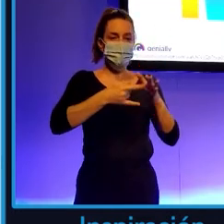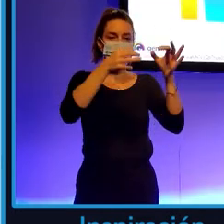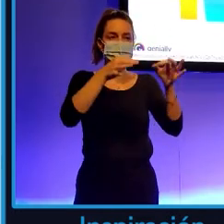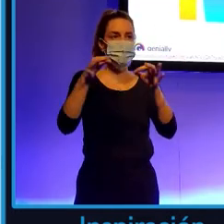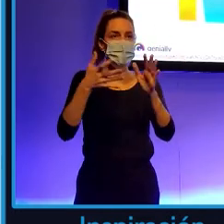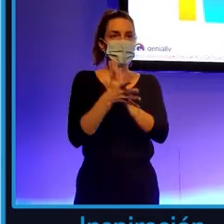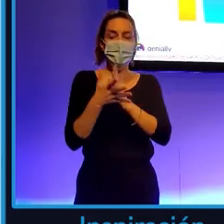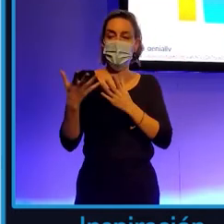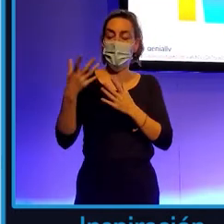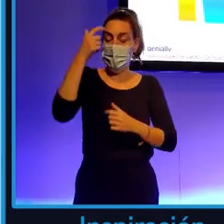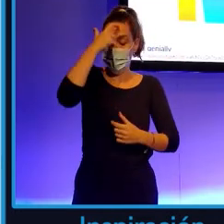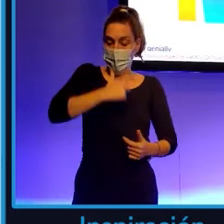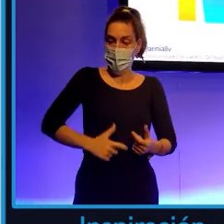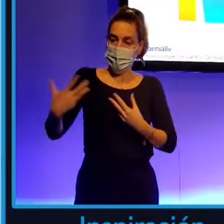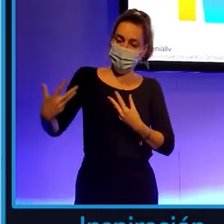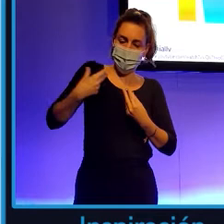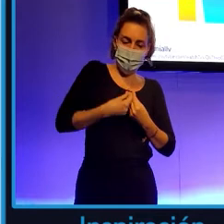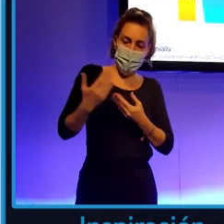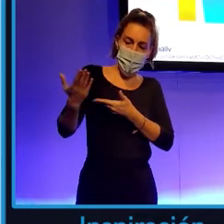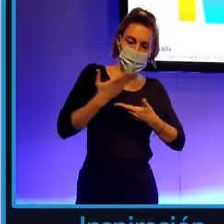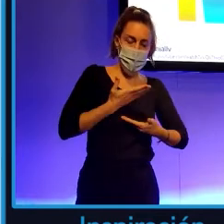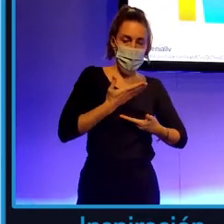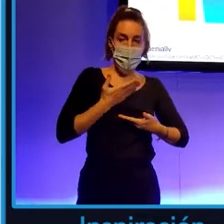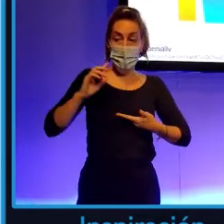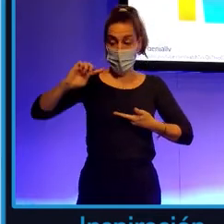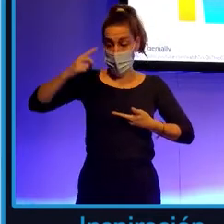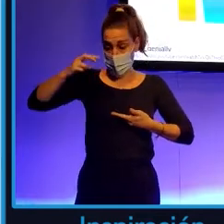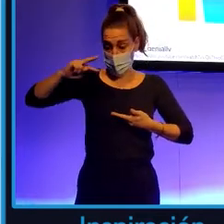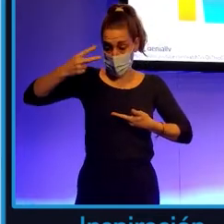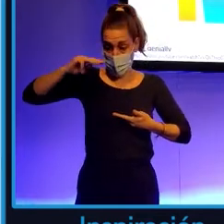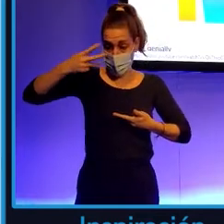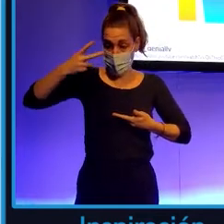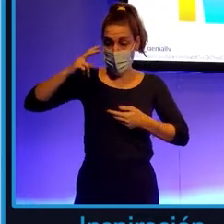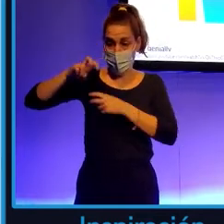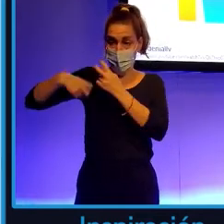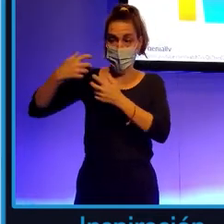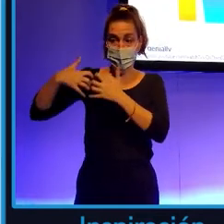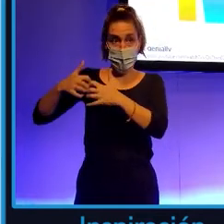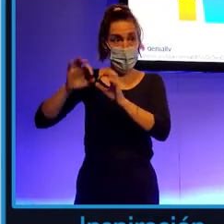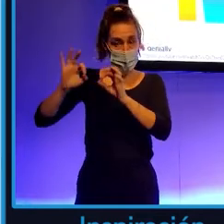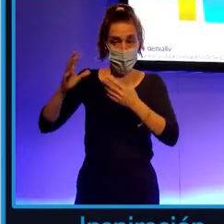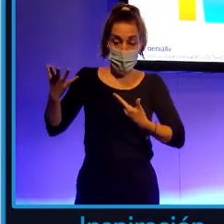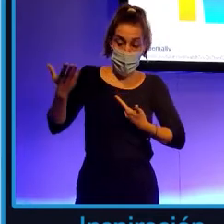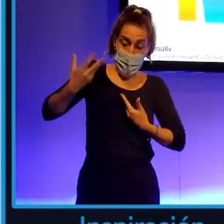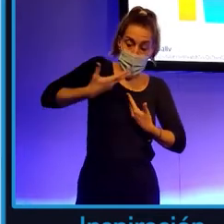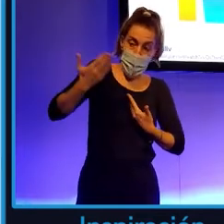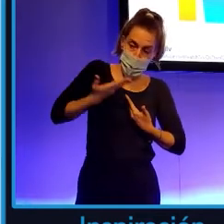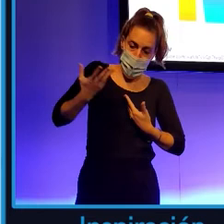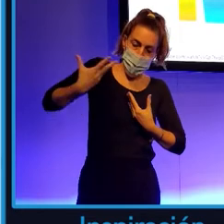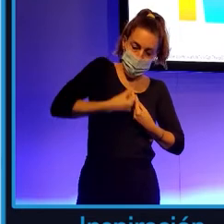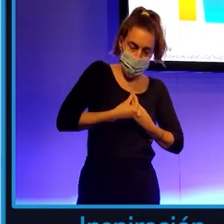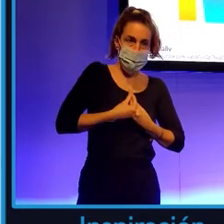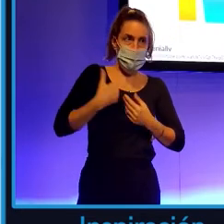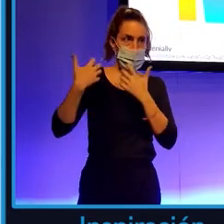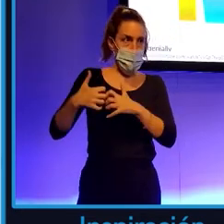hombre qué es lo que estaba pasando con la primera con la segunda y con la tercera revolución industrial sino que ahora resulta que las